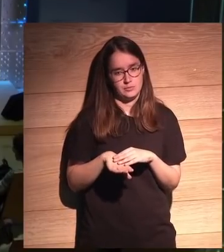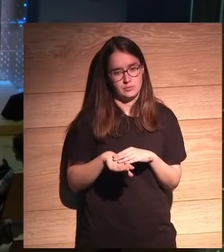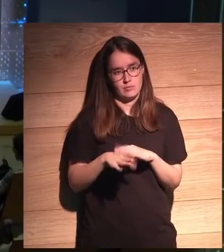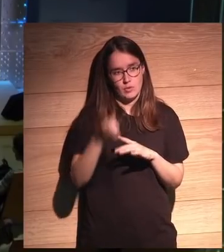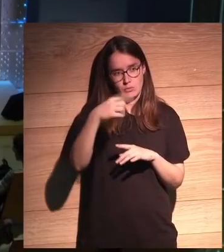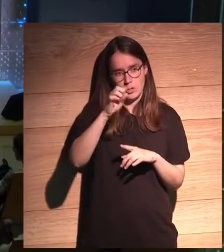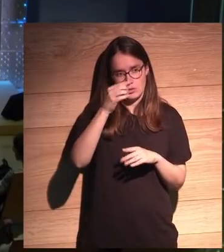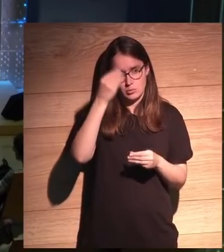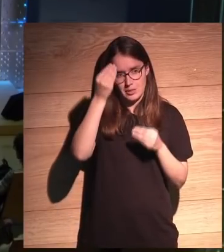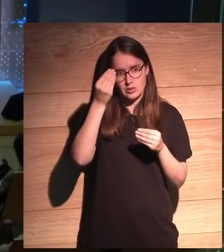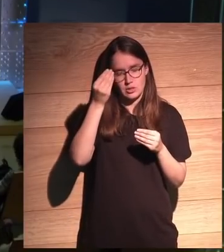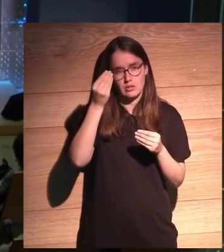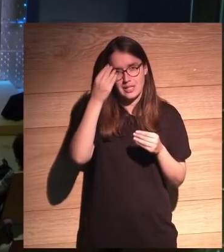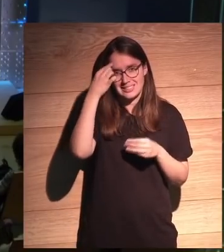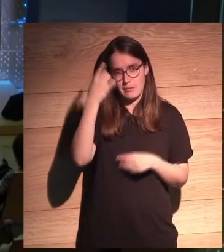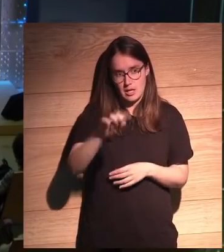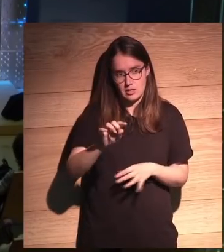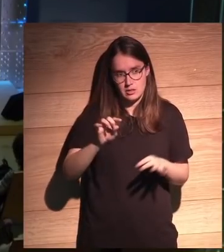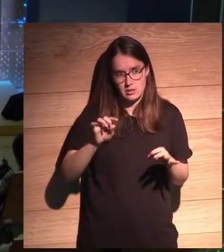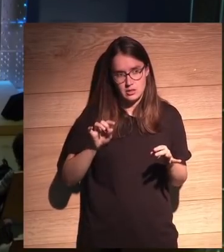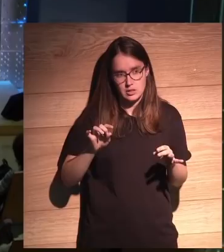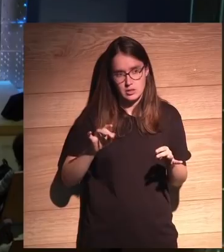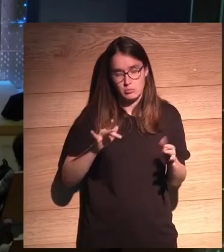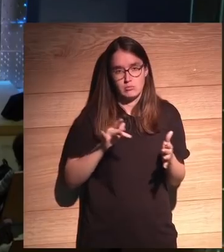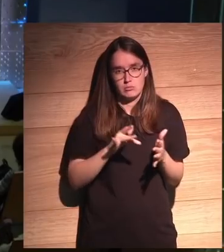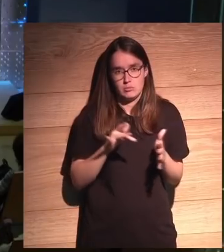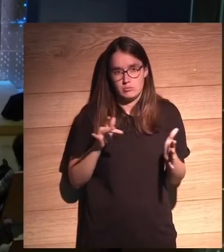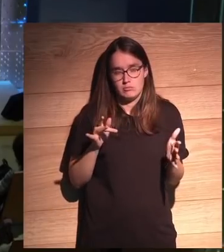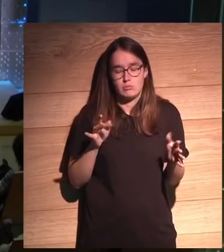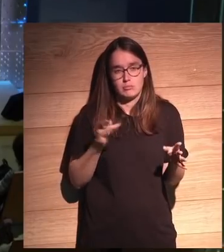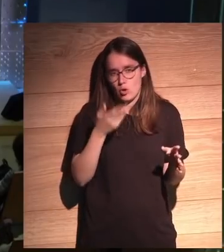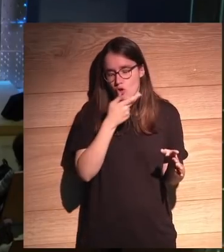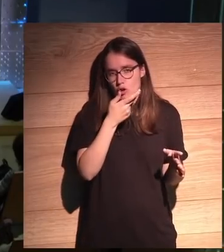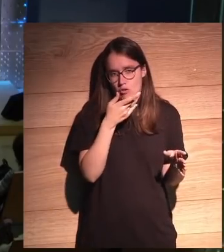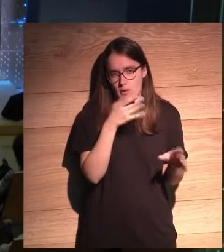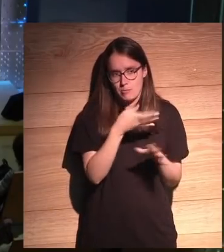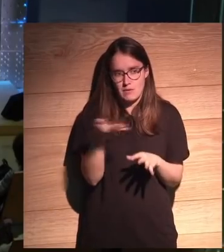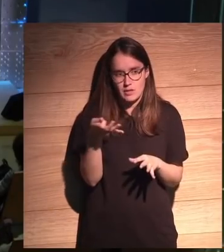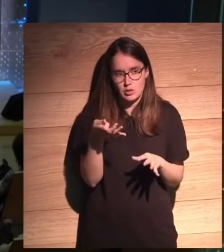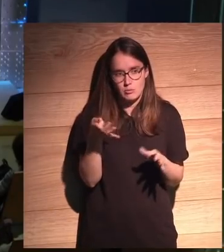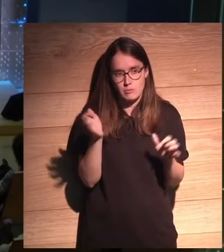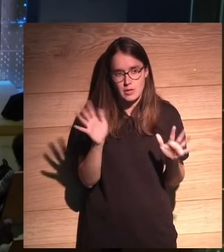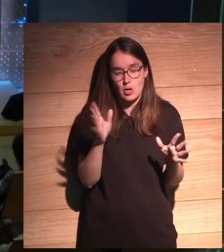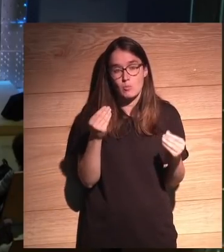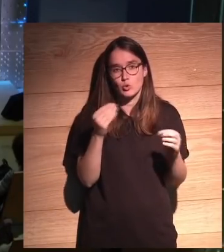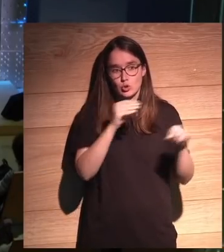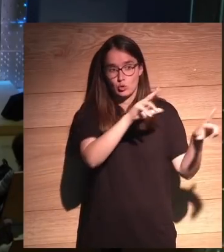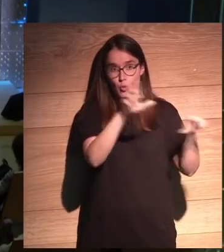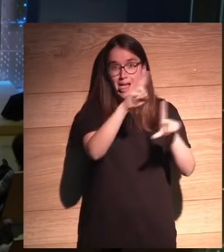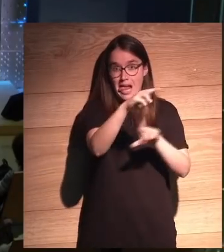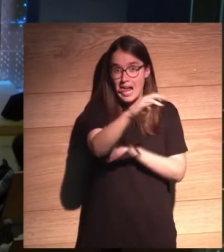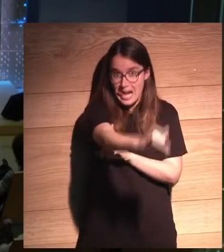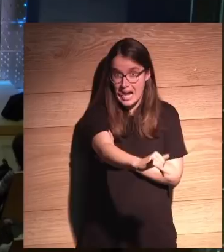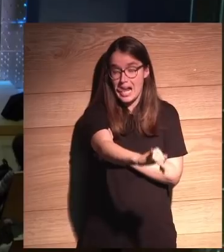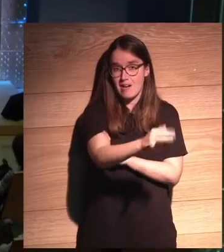Usted, supongo, Josefina, que lo sabrá porque está más metida en este mundo. Pero hay muchos cuadros que